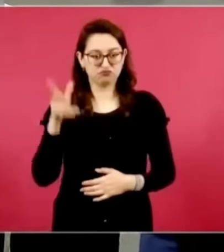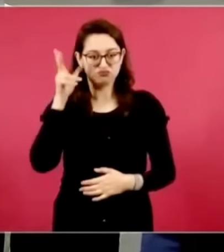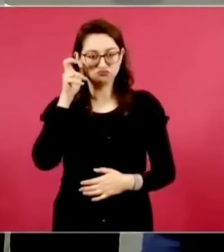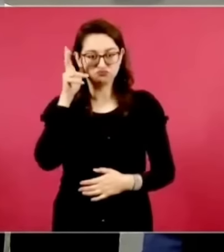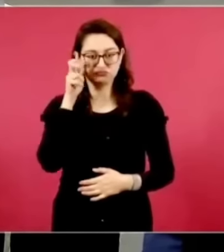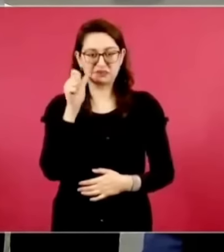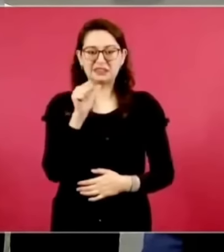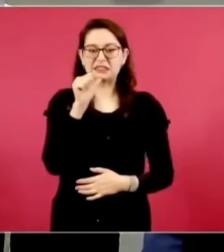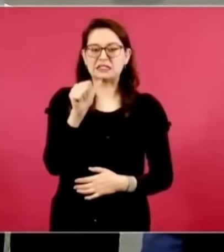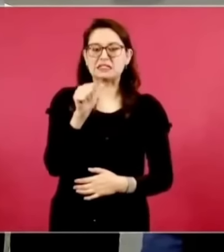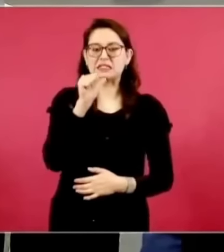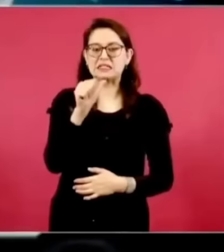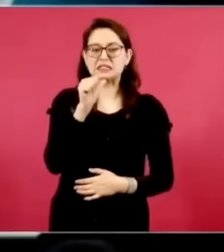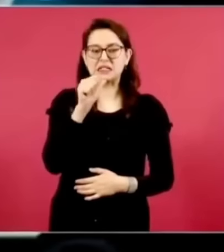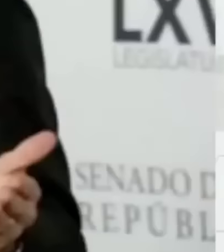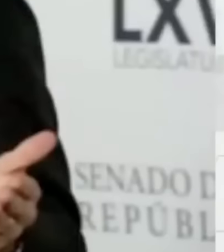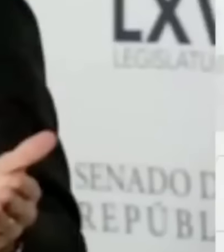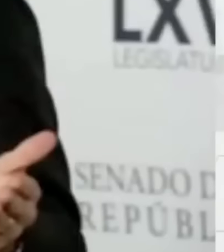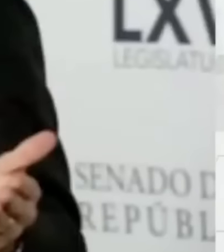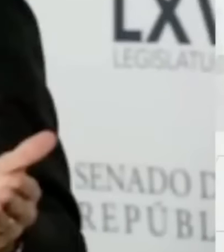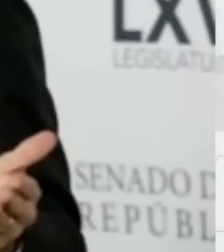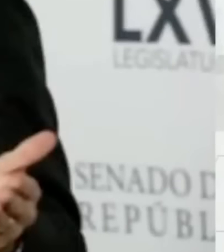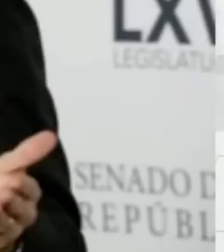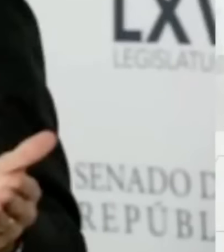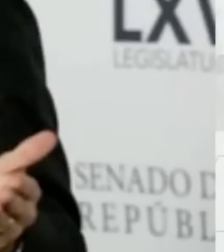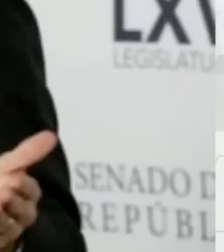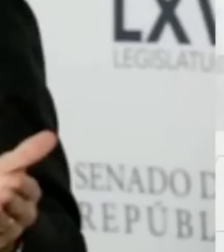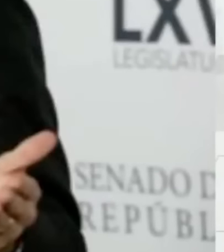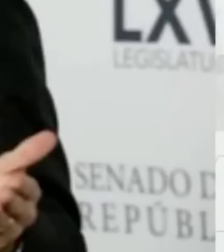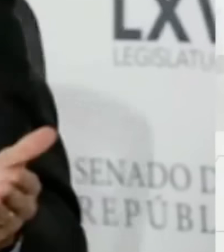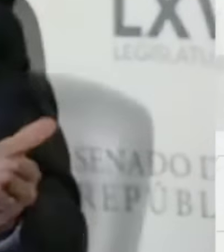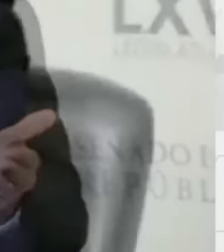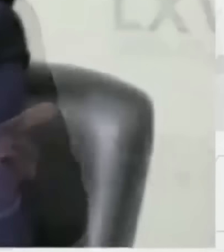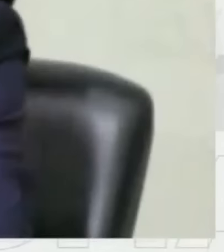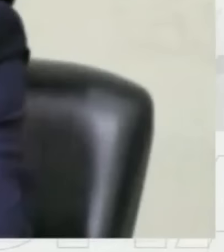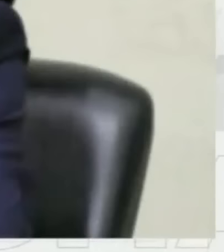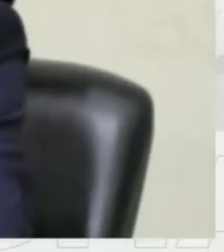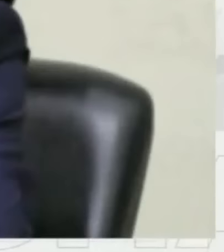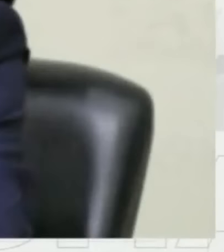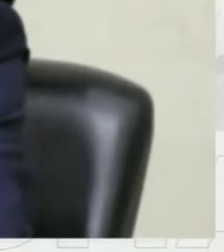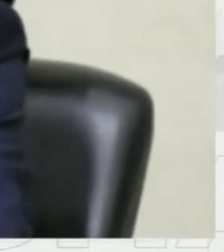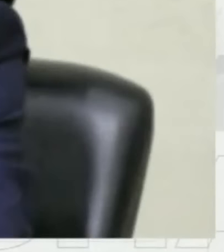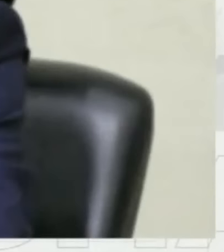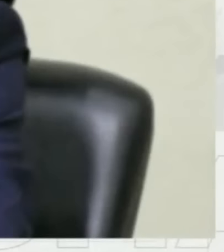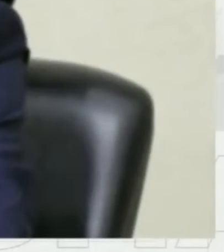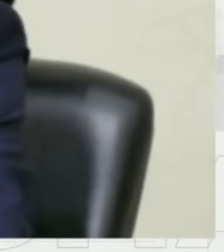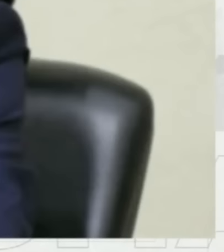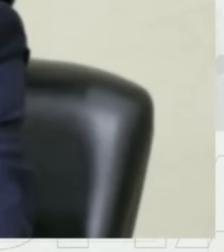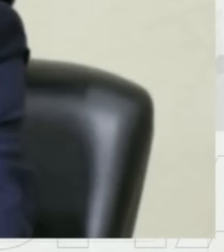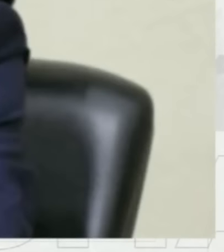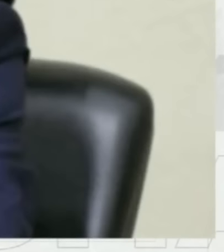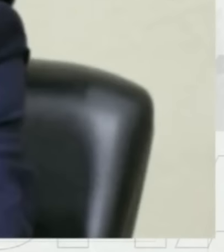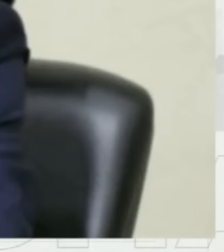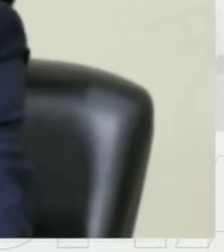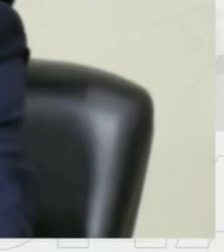perdes camino lo ya hice mis trámites ya Di asesoría a de los pueblos